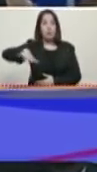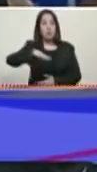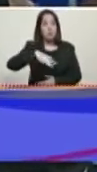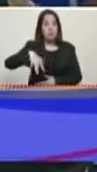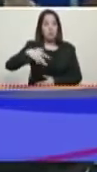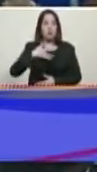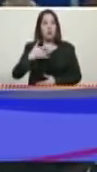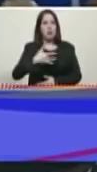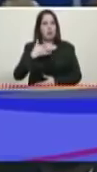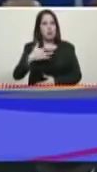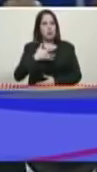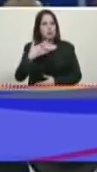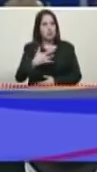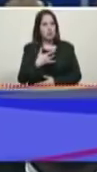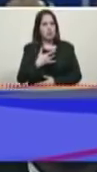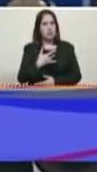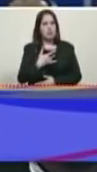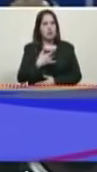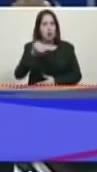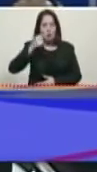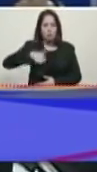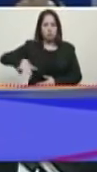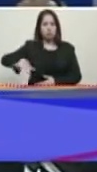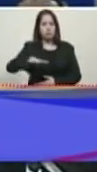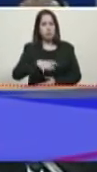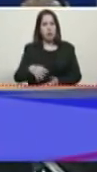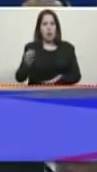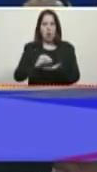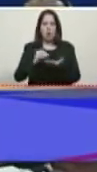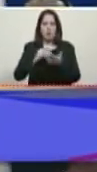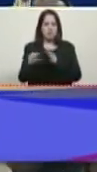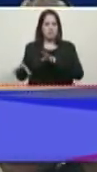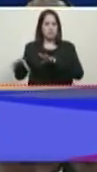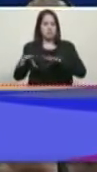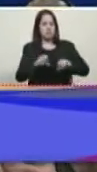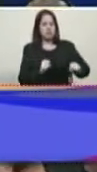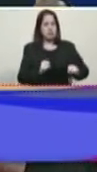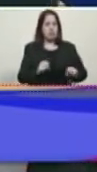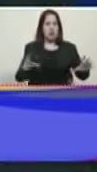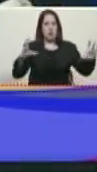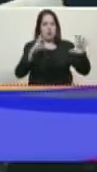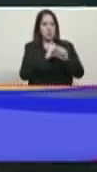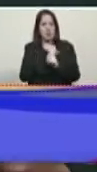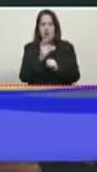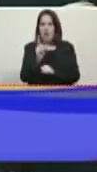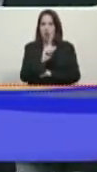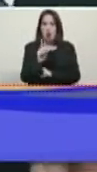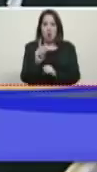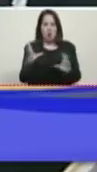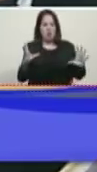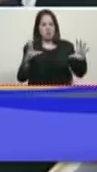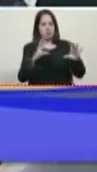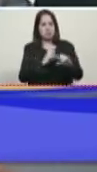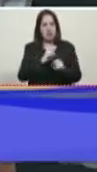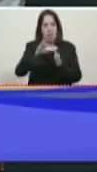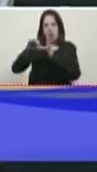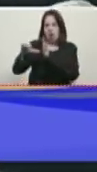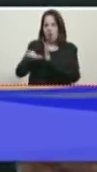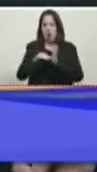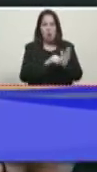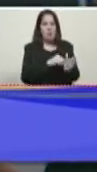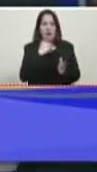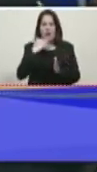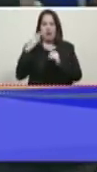recuperados un espacio que jamás será nuevamente ocupado por la oscuridad bien sea material o por la oscuridad de la delincuencia por la